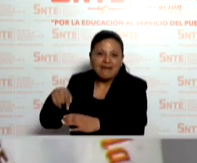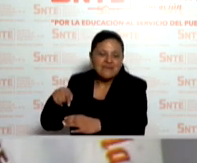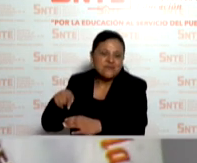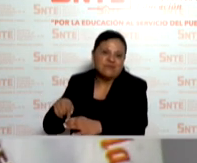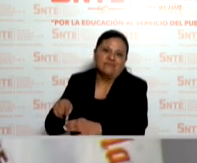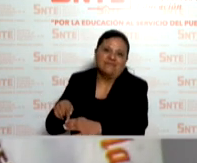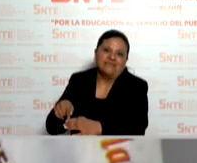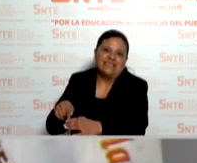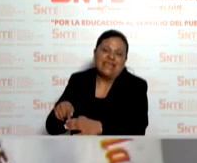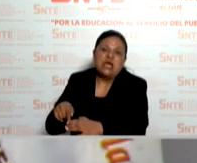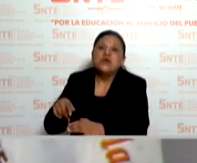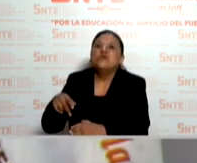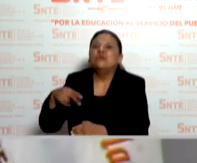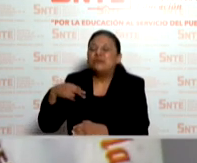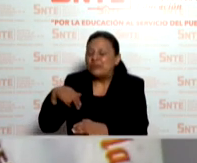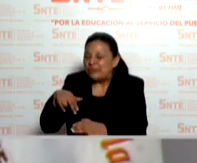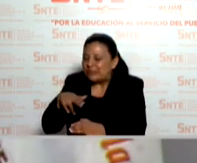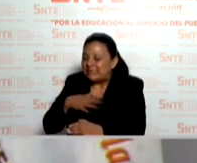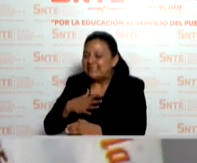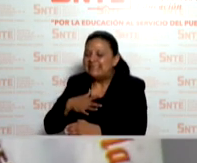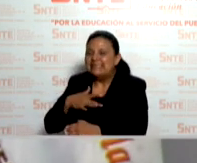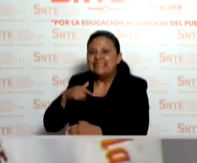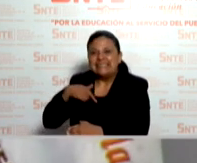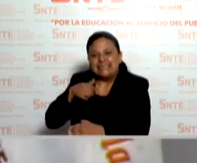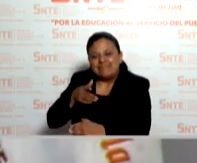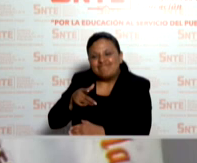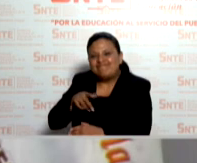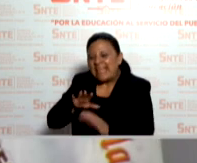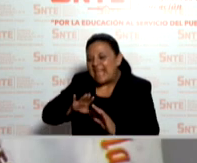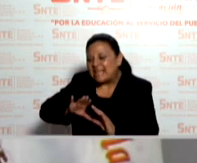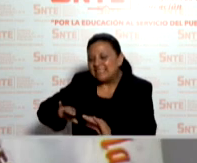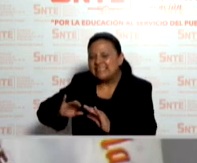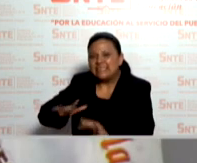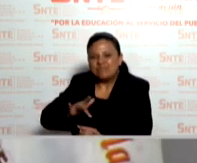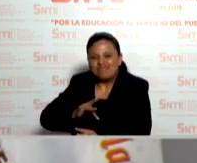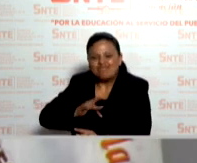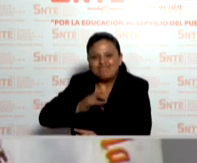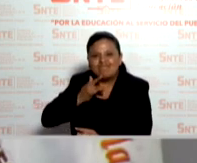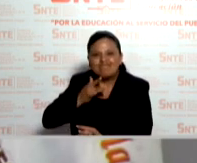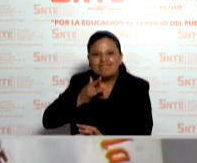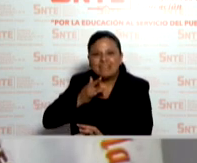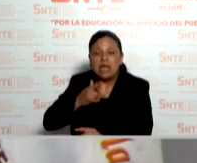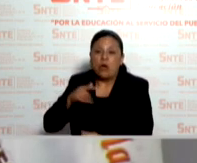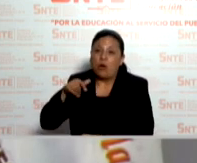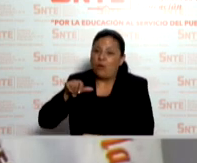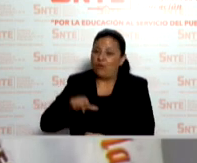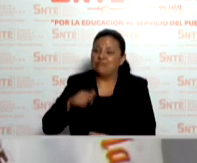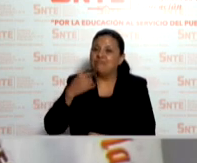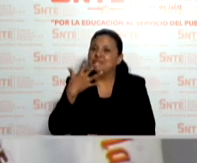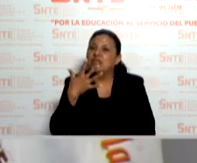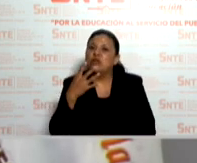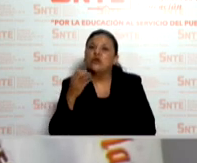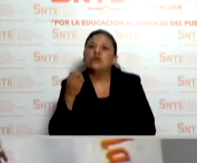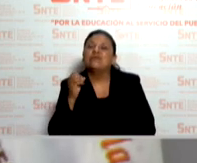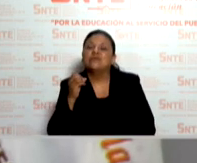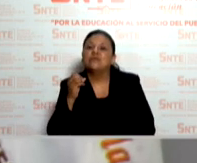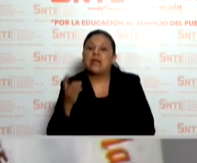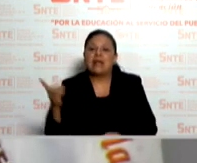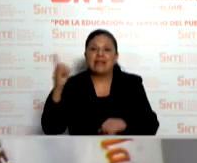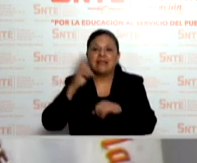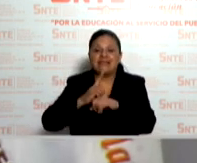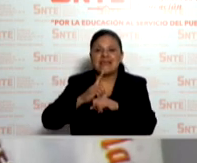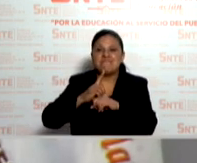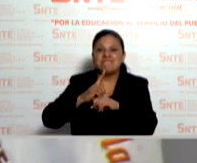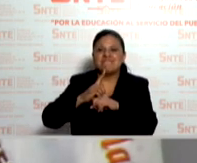principal motivación y razón de ser. Hoy, 5 de octubre, celebramos el Día Mundial del